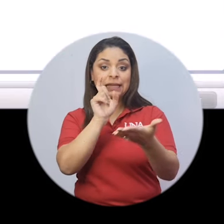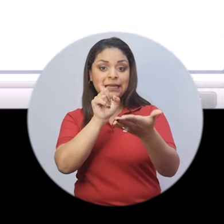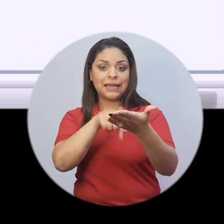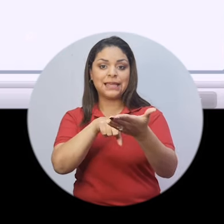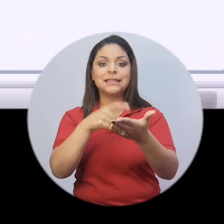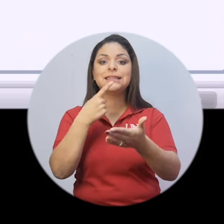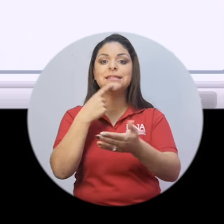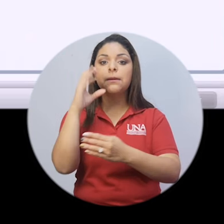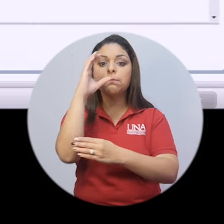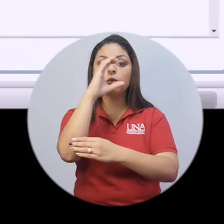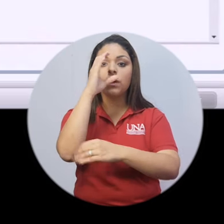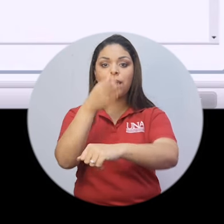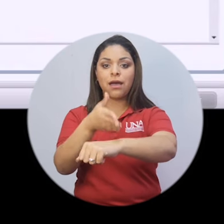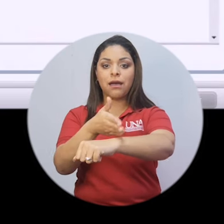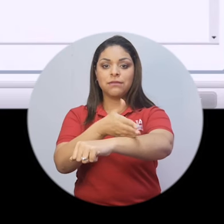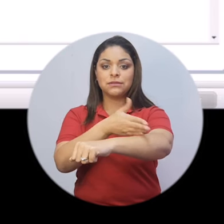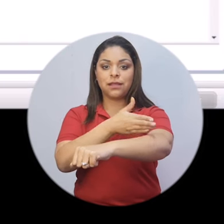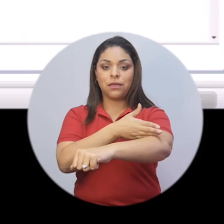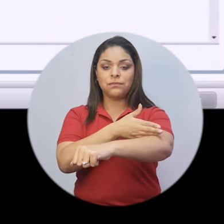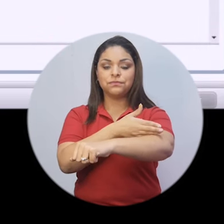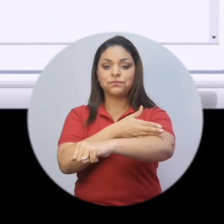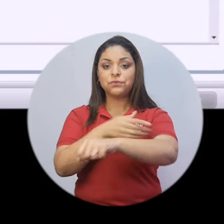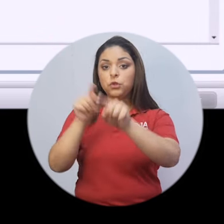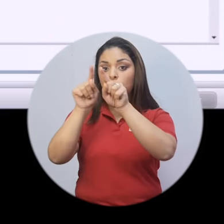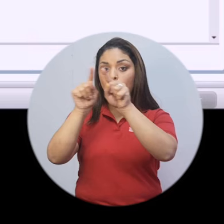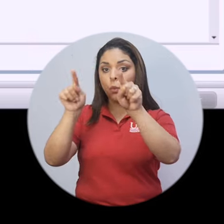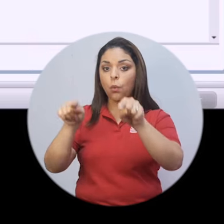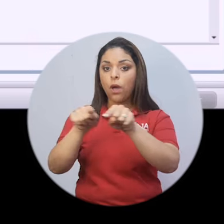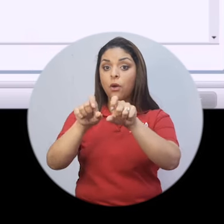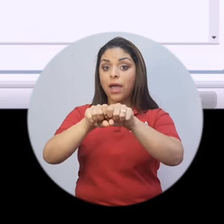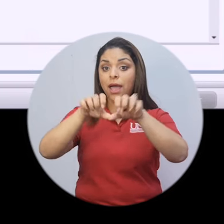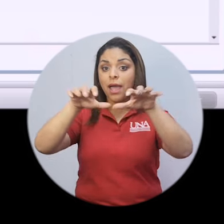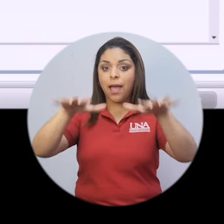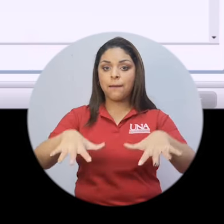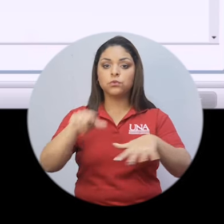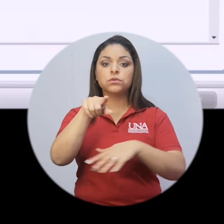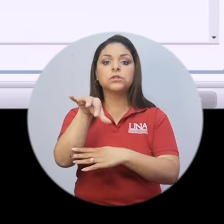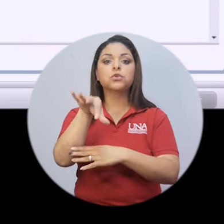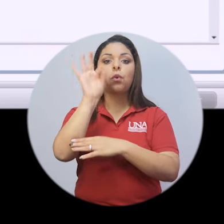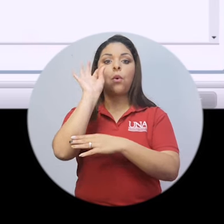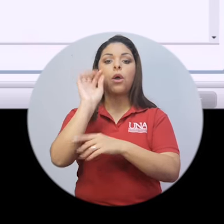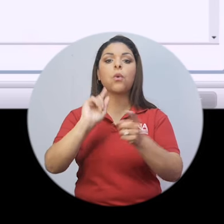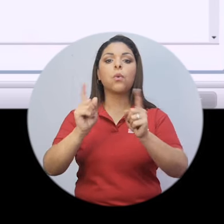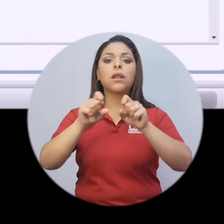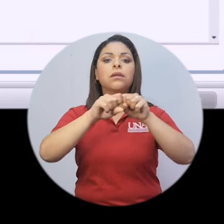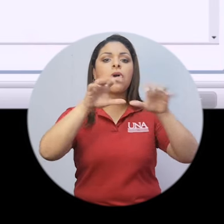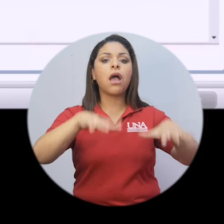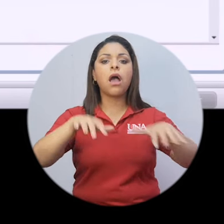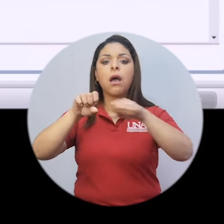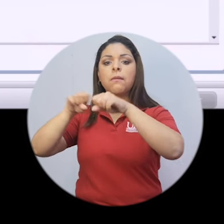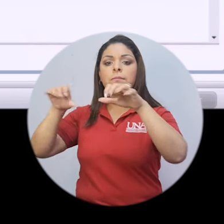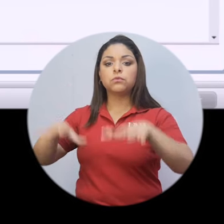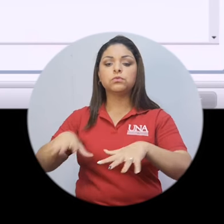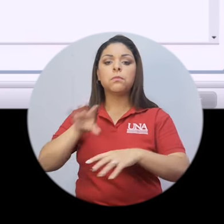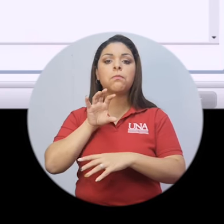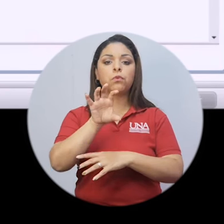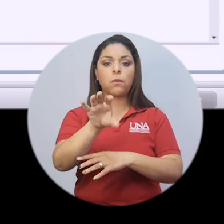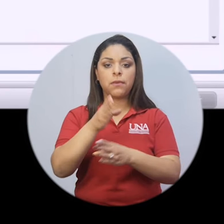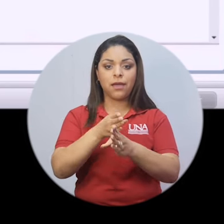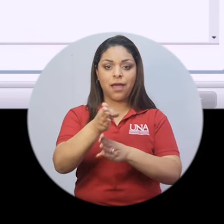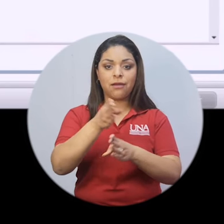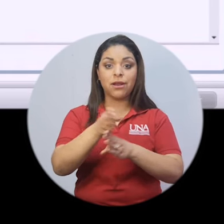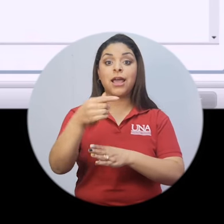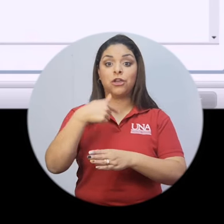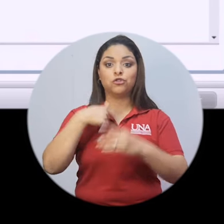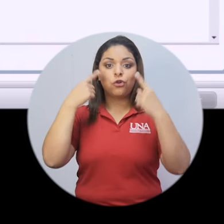la opción Búsqueda avanzada. En el cuadro Campus, selecciona el campus al cual pertenece la carrera en la